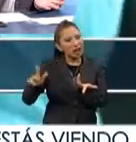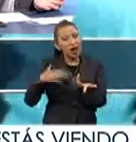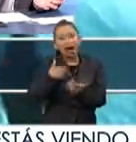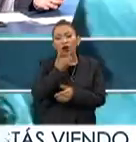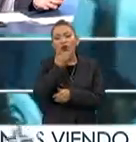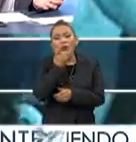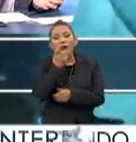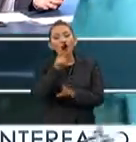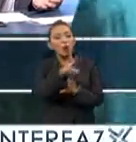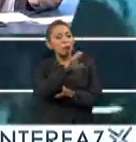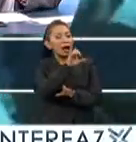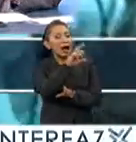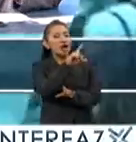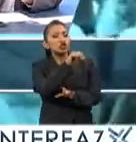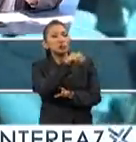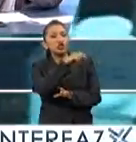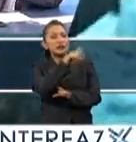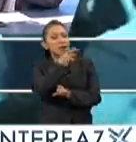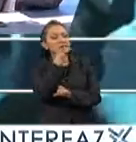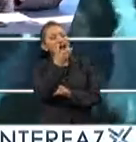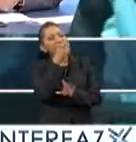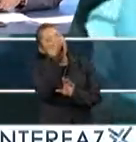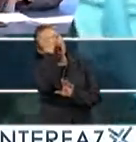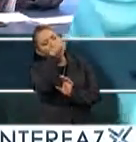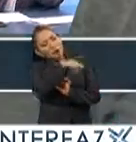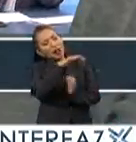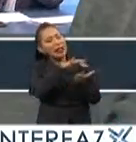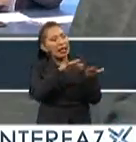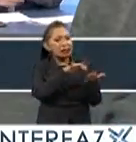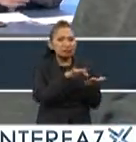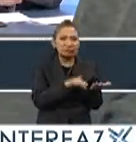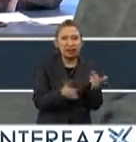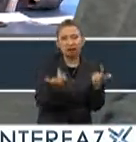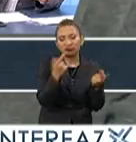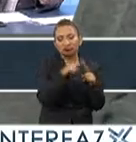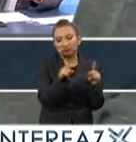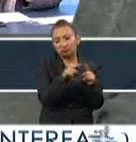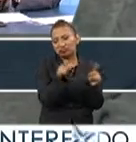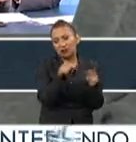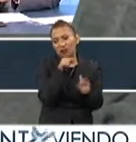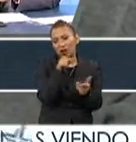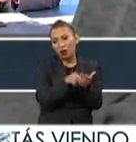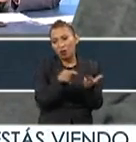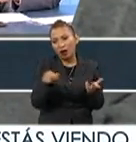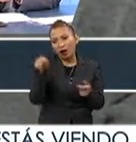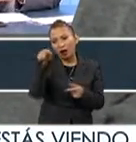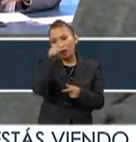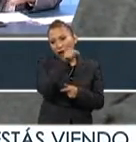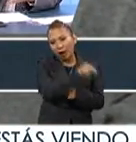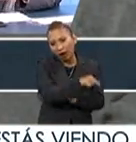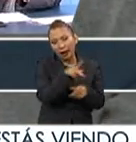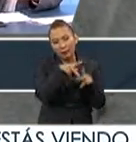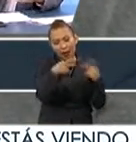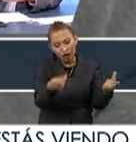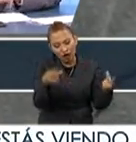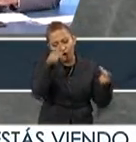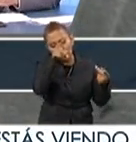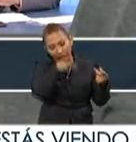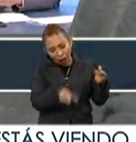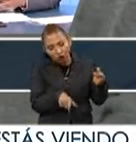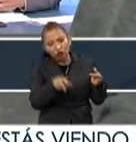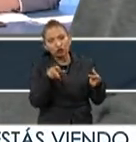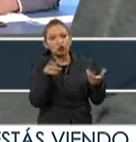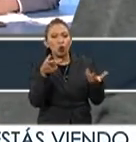estábamos acostumbrados a vivir con Carlos Monsiváis todo el tiempo, porque lo leíamos en infinidad de expresiones periódicas, en